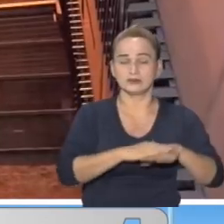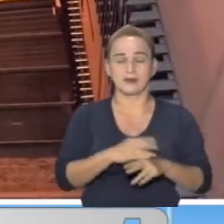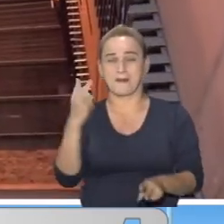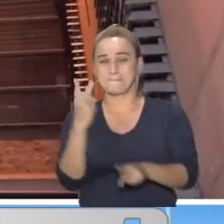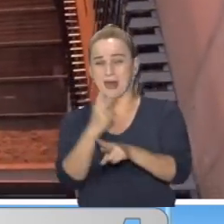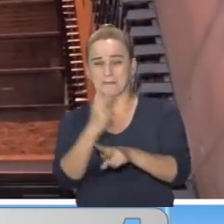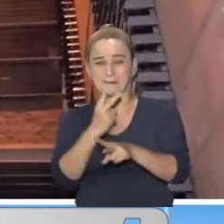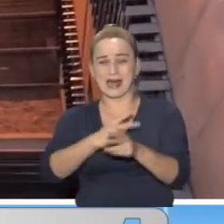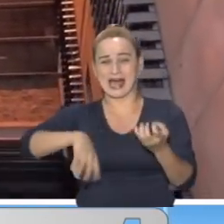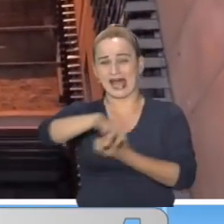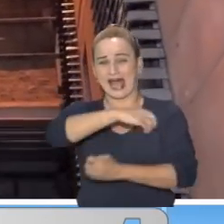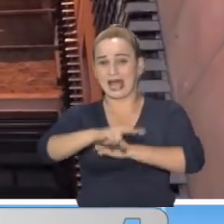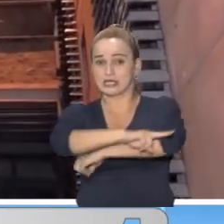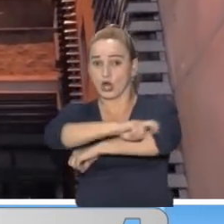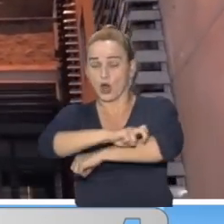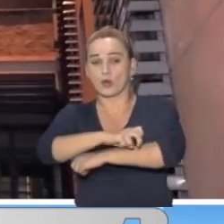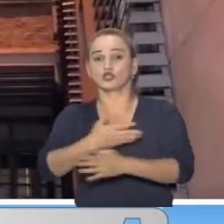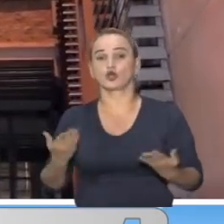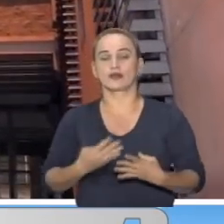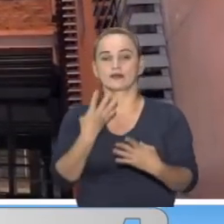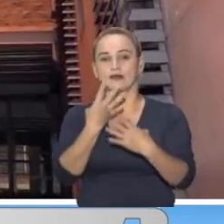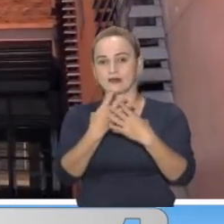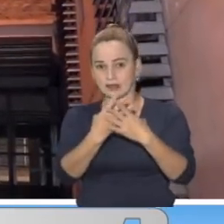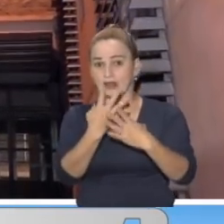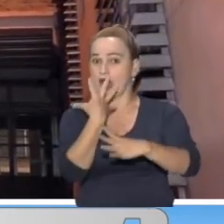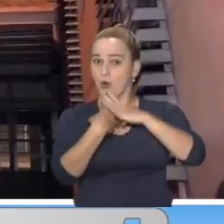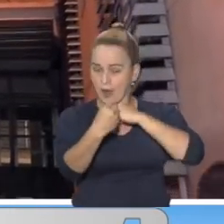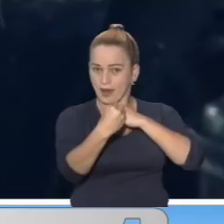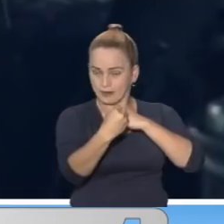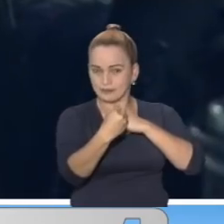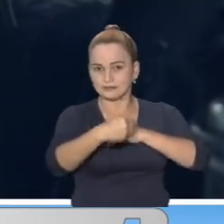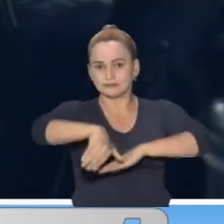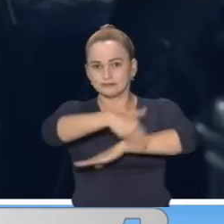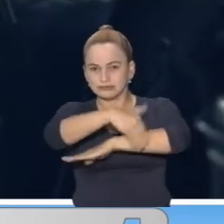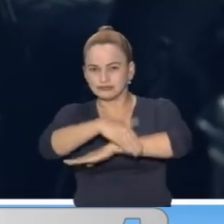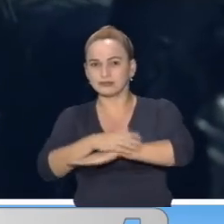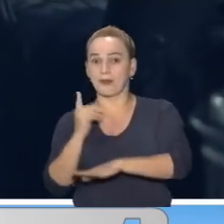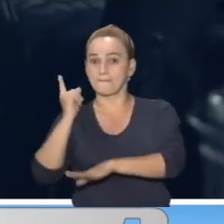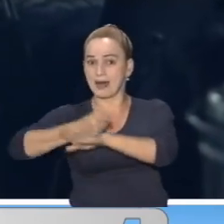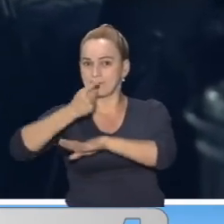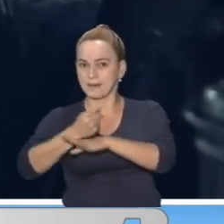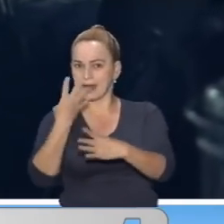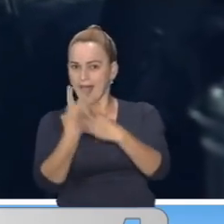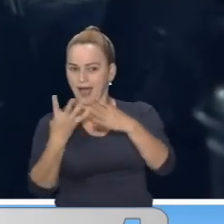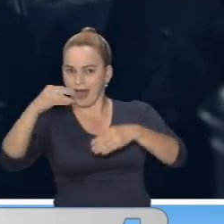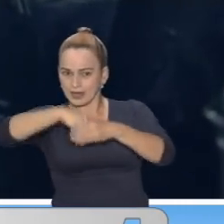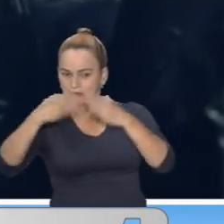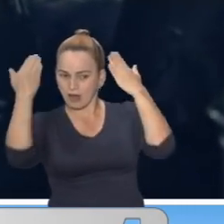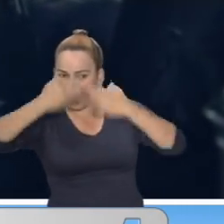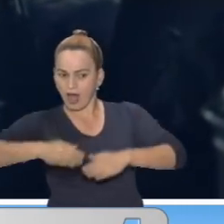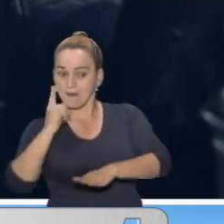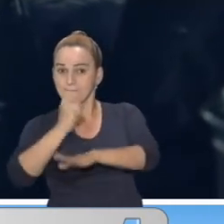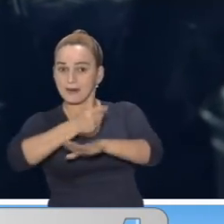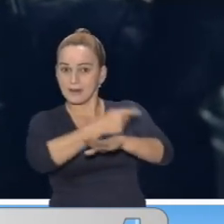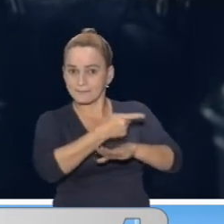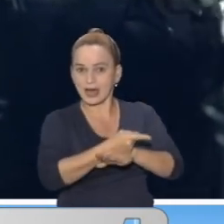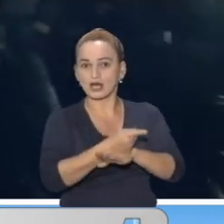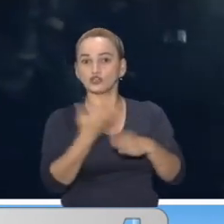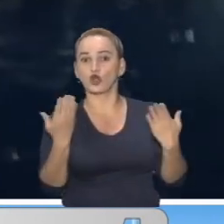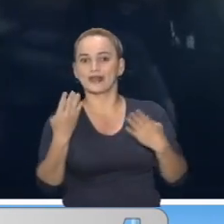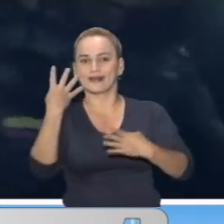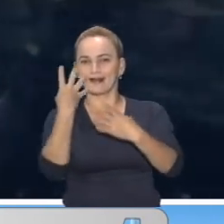inseguridad y delitos que se presentan en las calles de sus ciudades y que son dirigidos por centros penitenciarios o desde